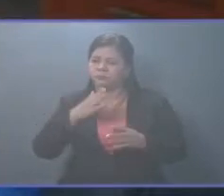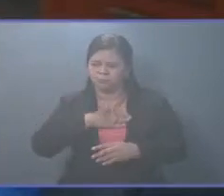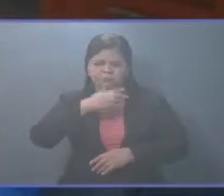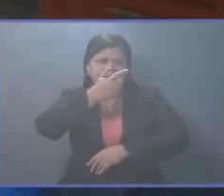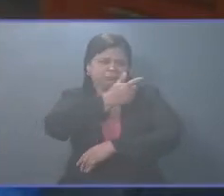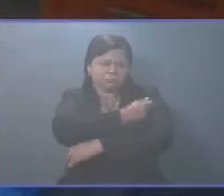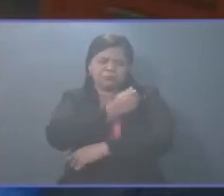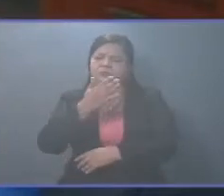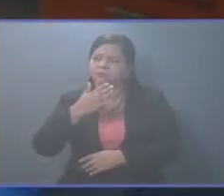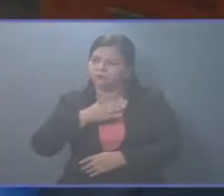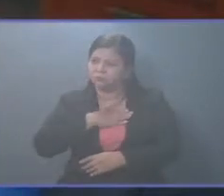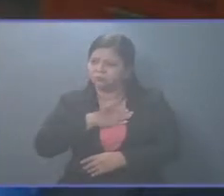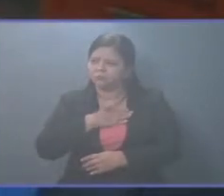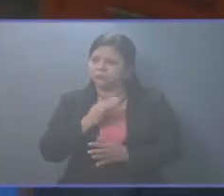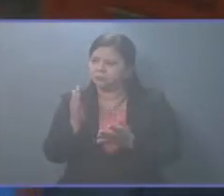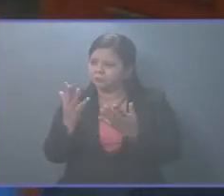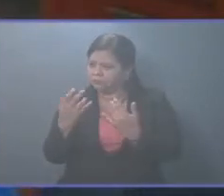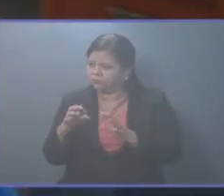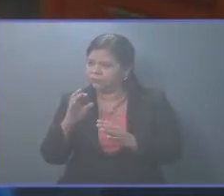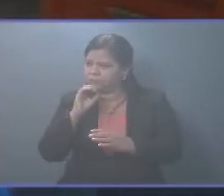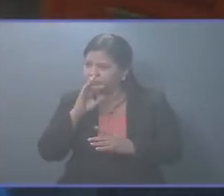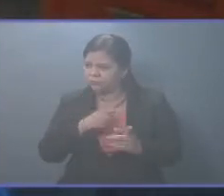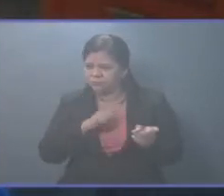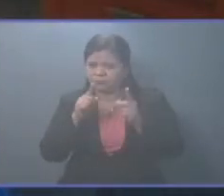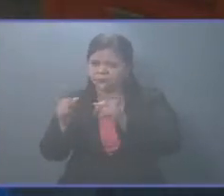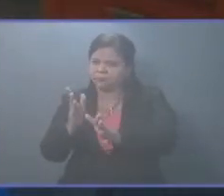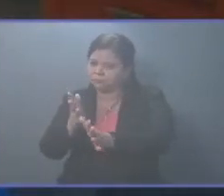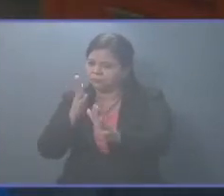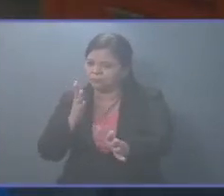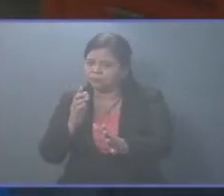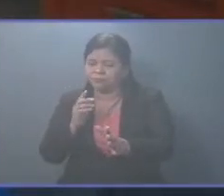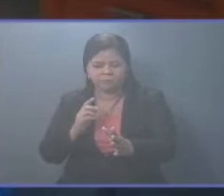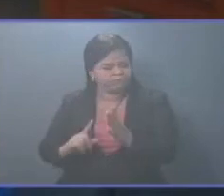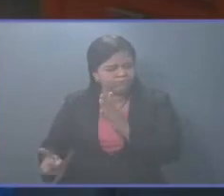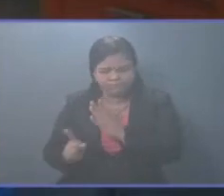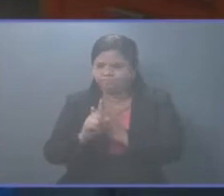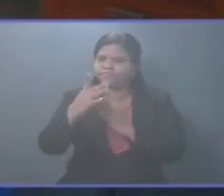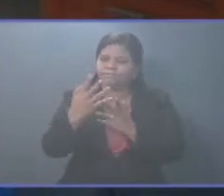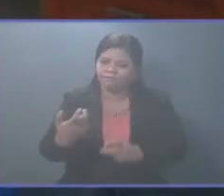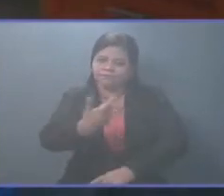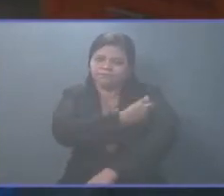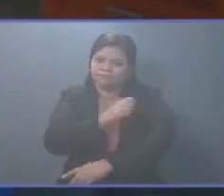y me voy a pelear con cualquiera de ustedes para ir a ponerme en la cola, ¿entienden?